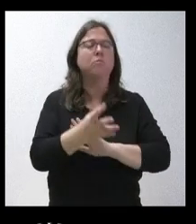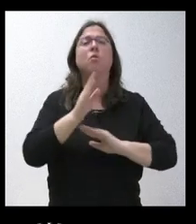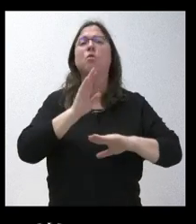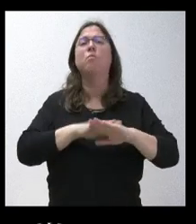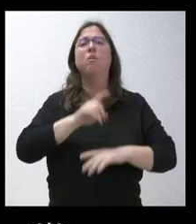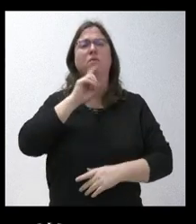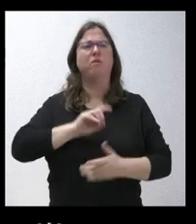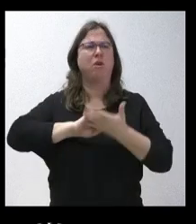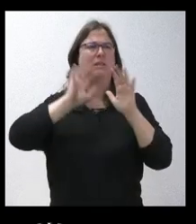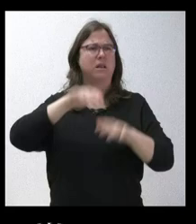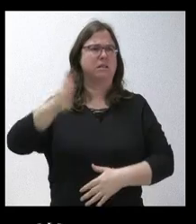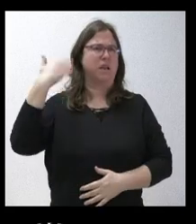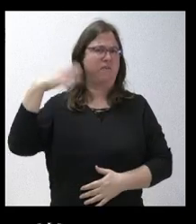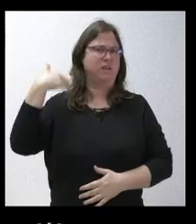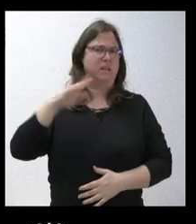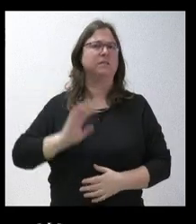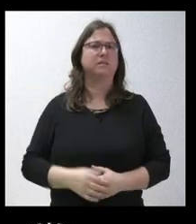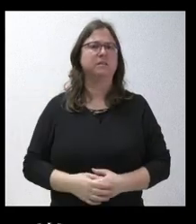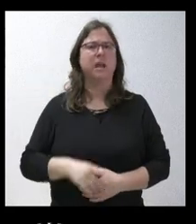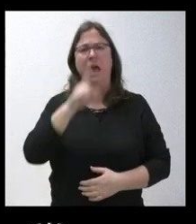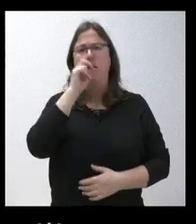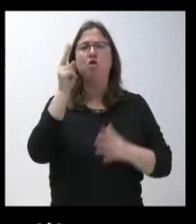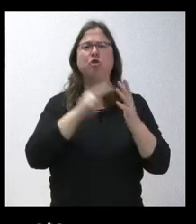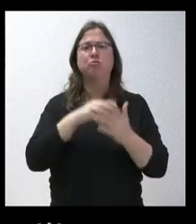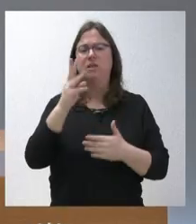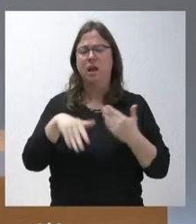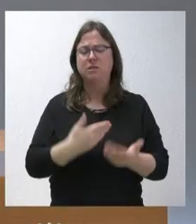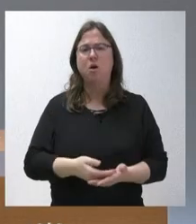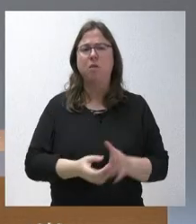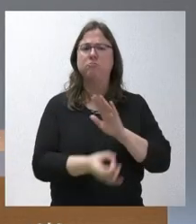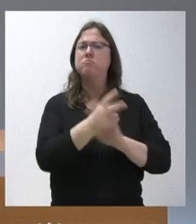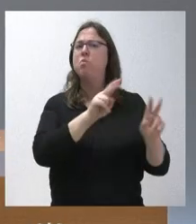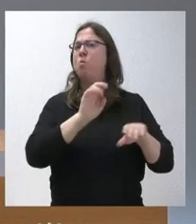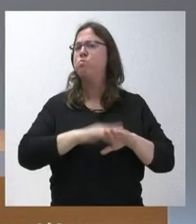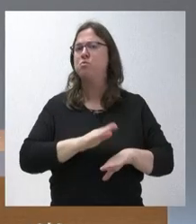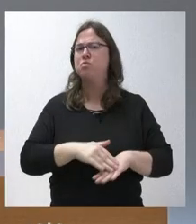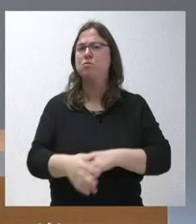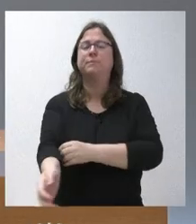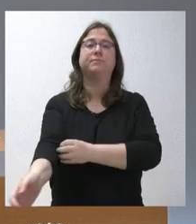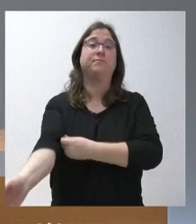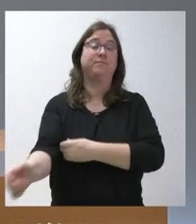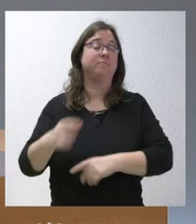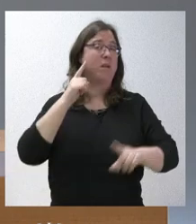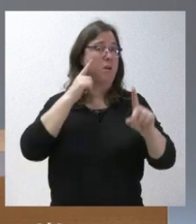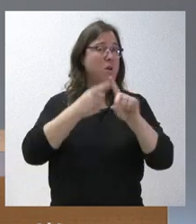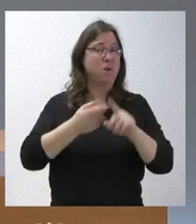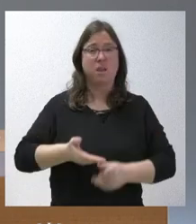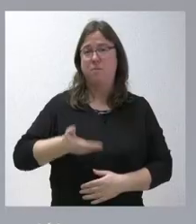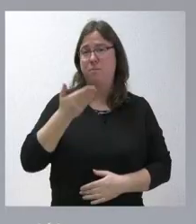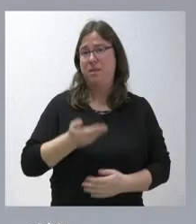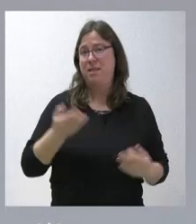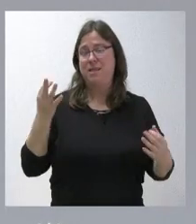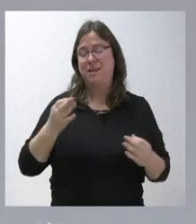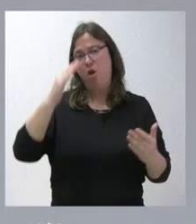y león está vigente desde hace bastantes años desde 2003 les reitero básicamente el objetivo principal de la fundación es una